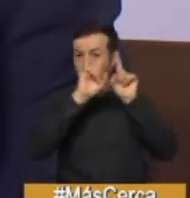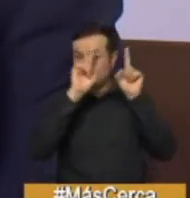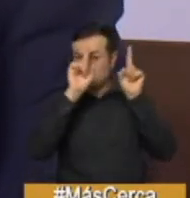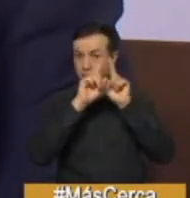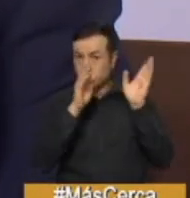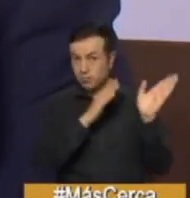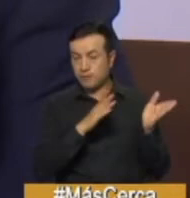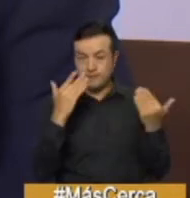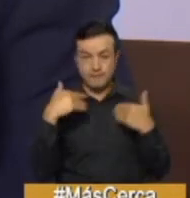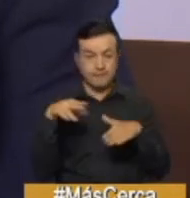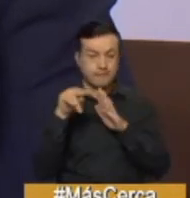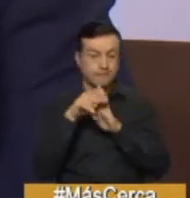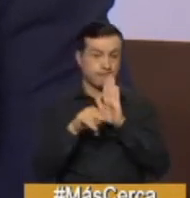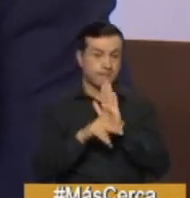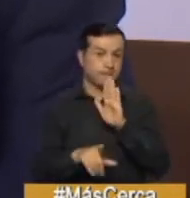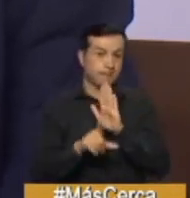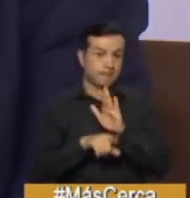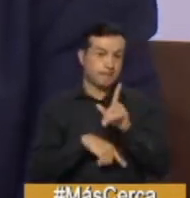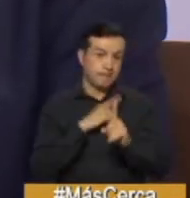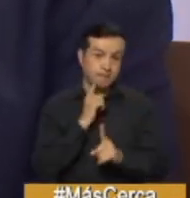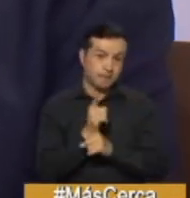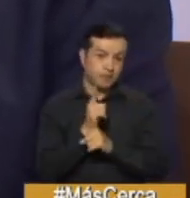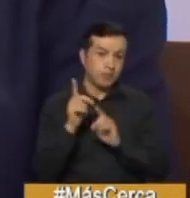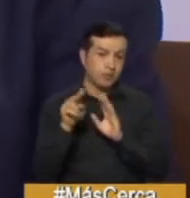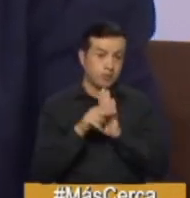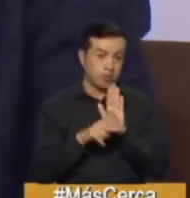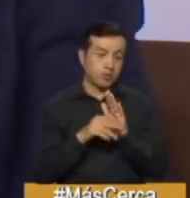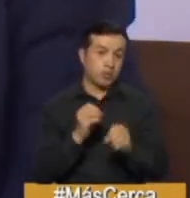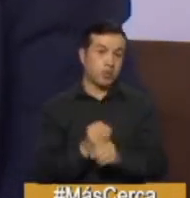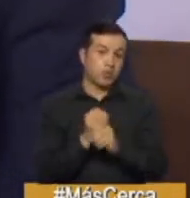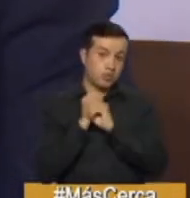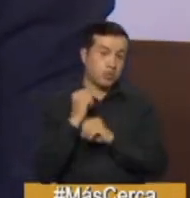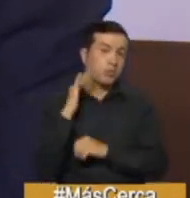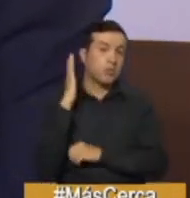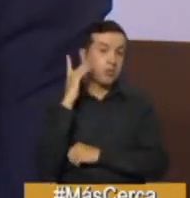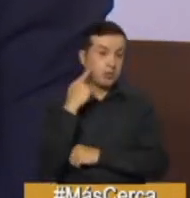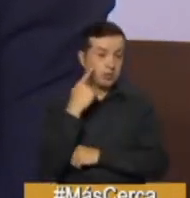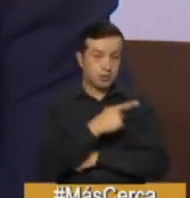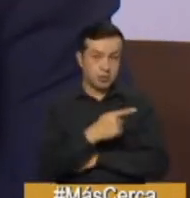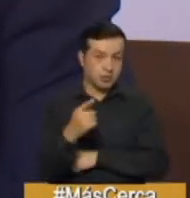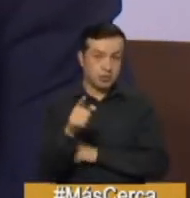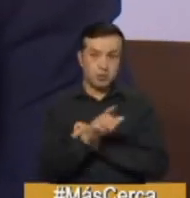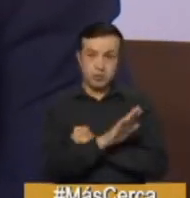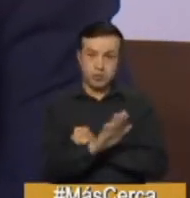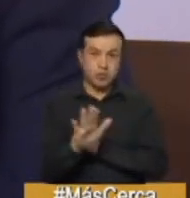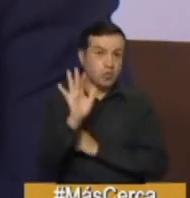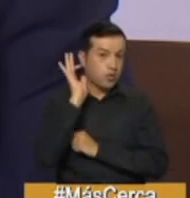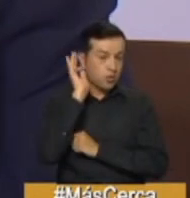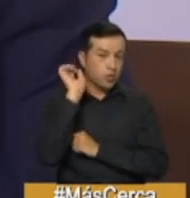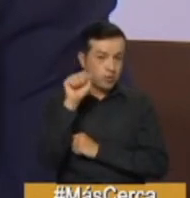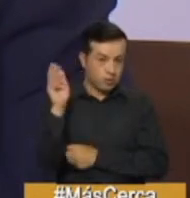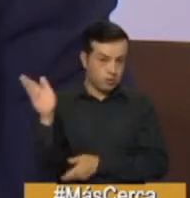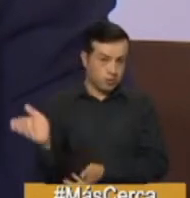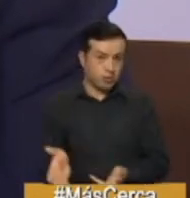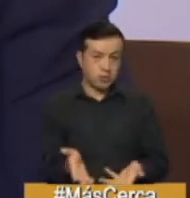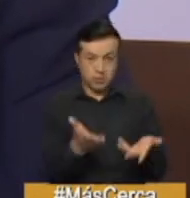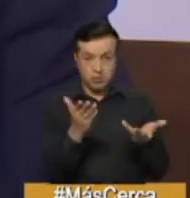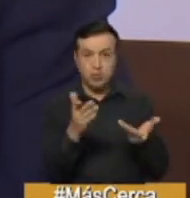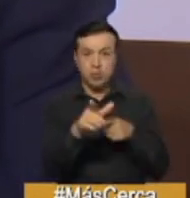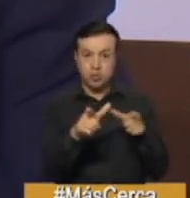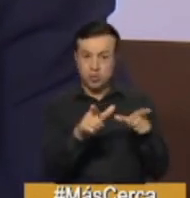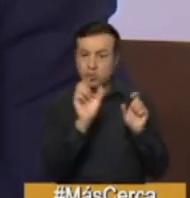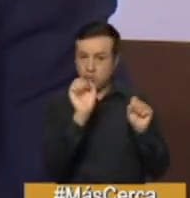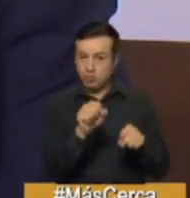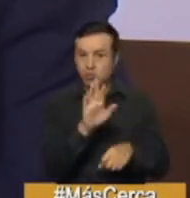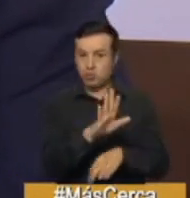están cumpliendo con esta normativa más allá de cumplir con una normativa es darle una alternativa a las mujeres para que puedan cumplir